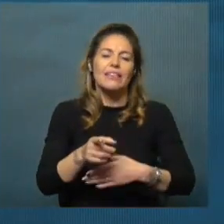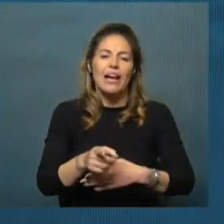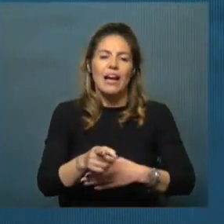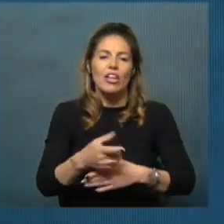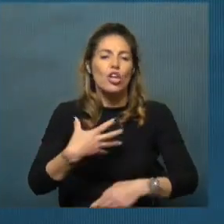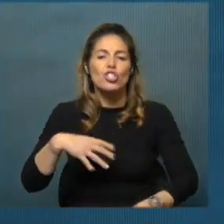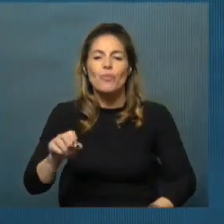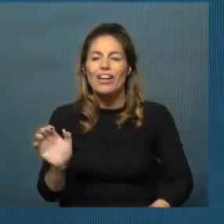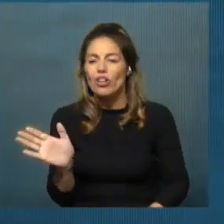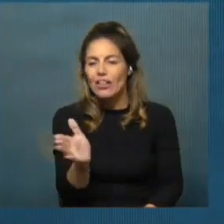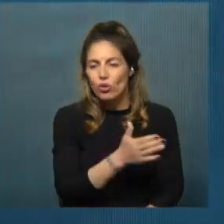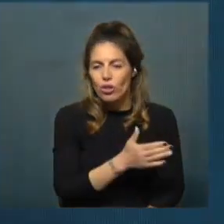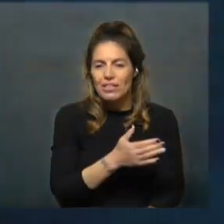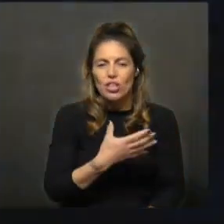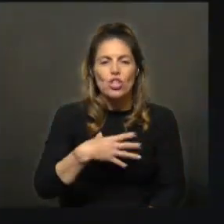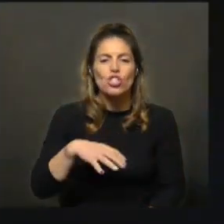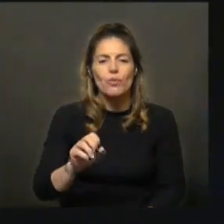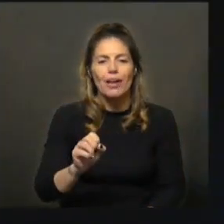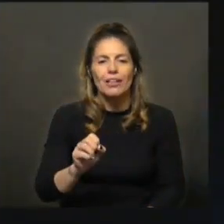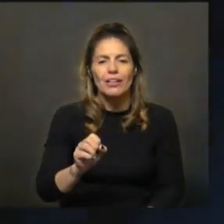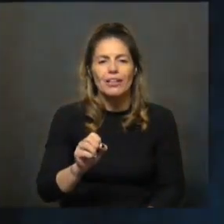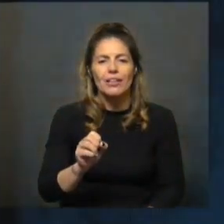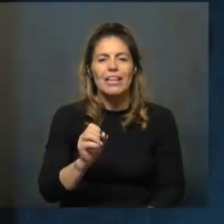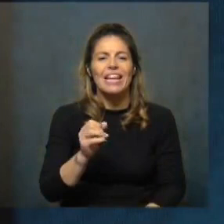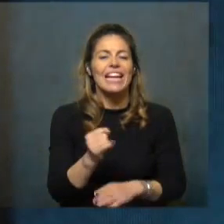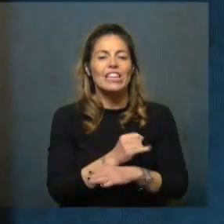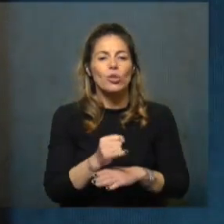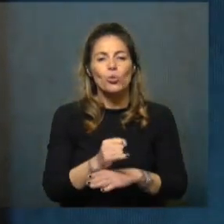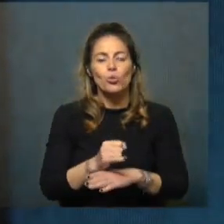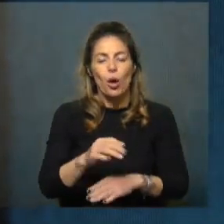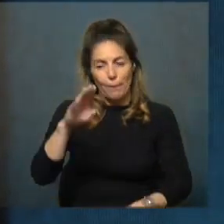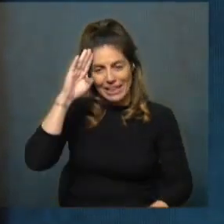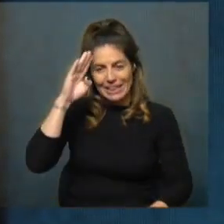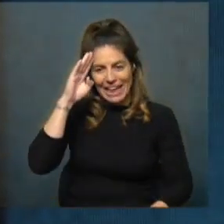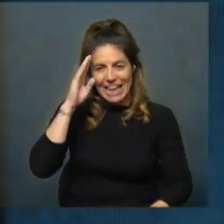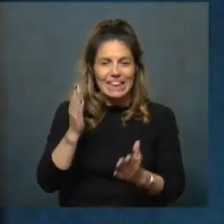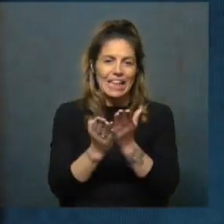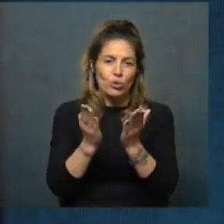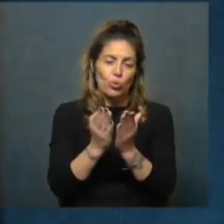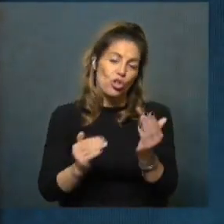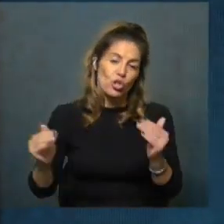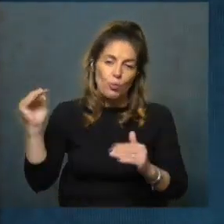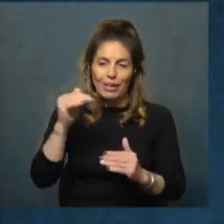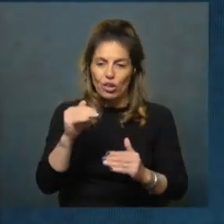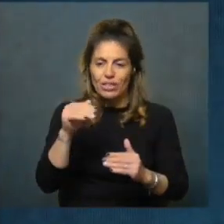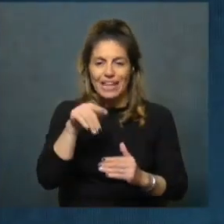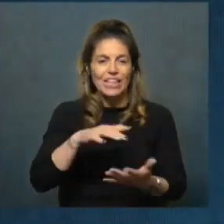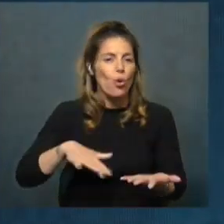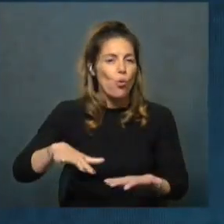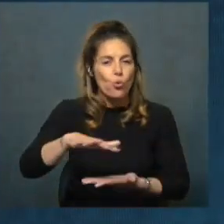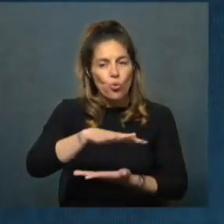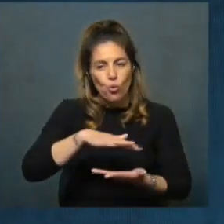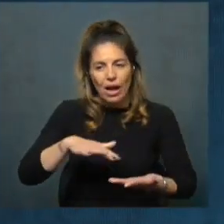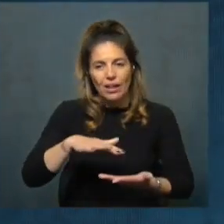trasladaron a todas eh a limes al instituto militar de estudios superiores que fue bueno un lugar